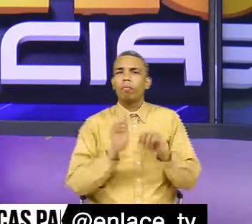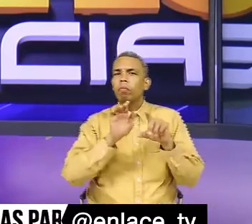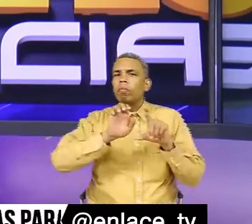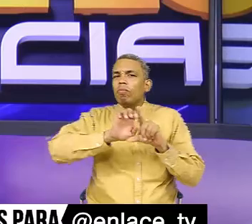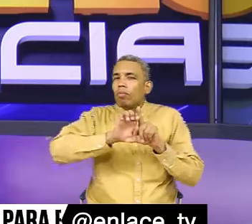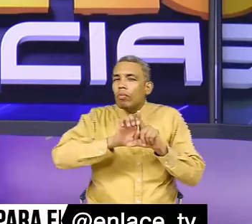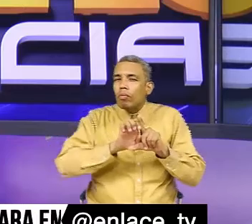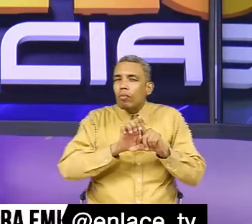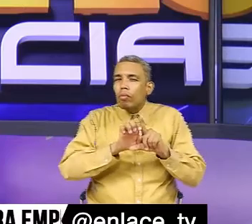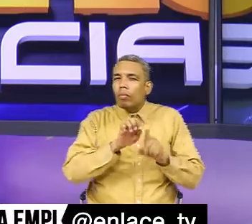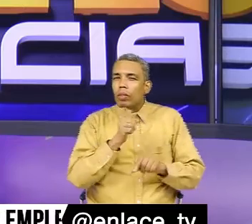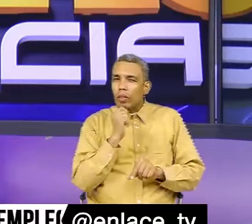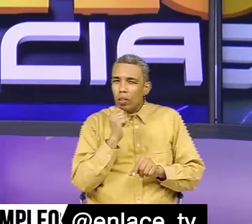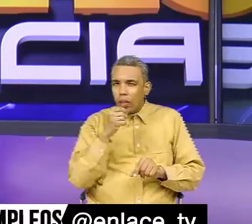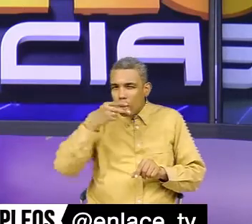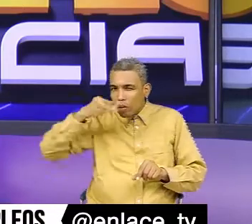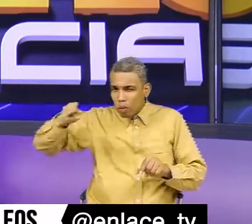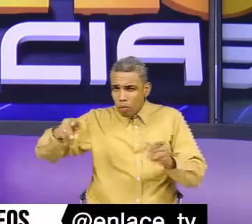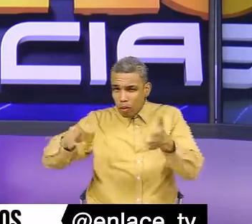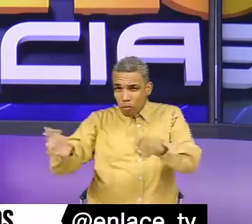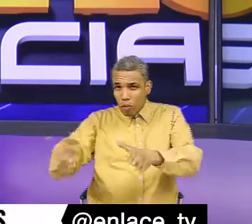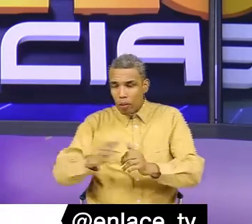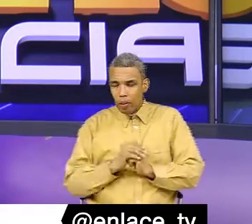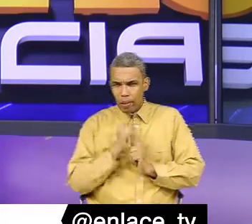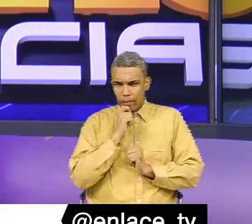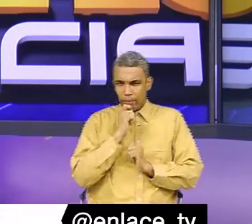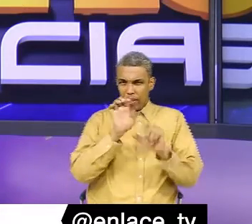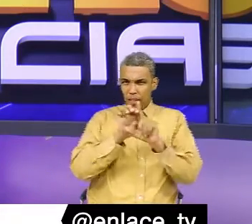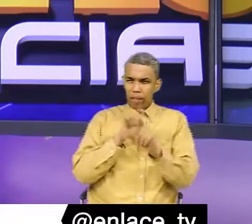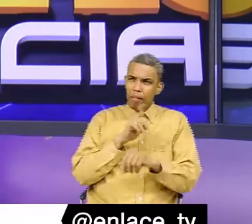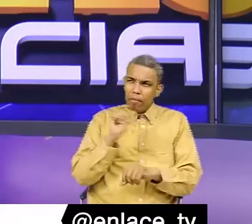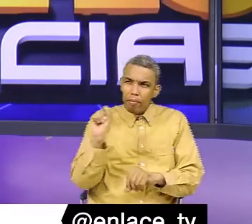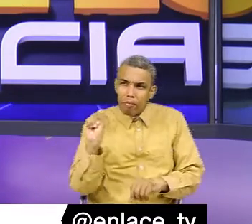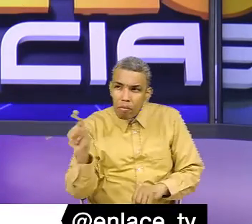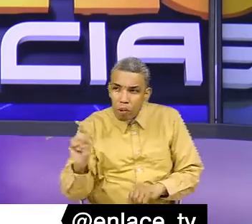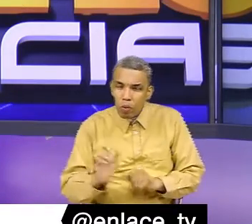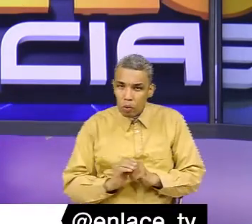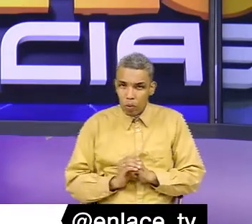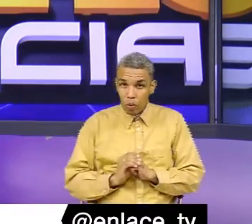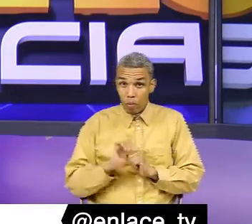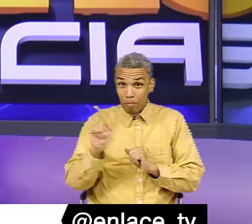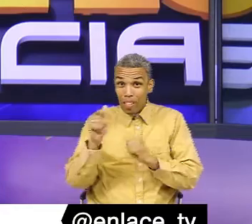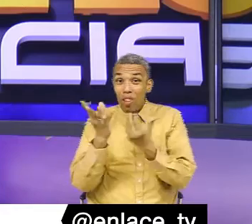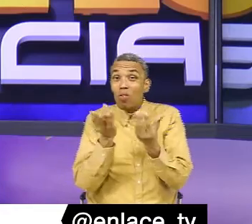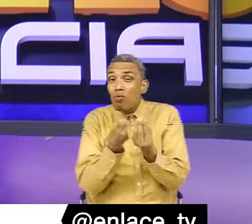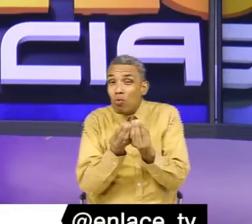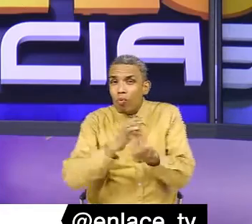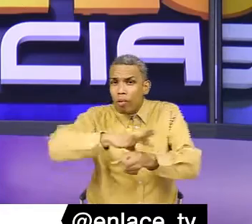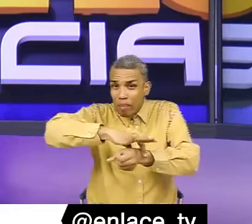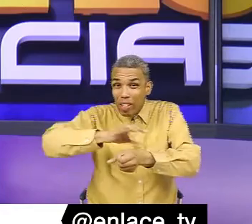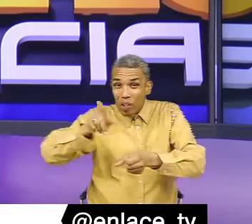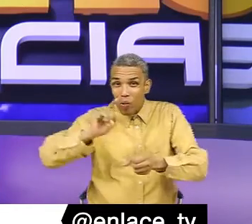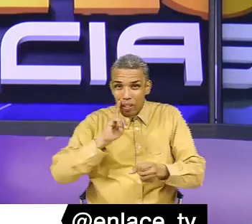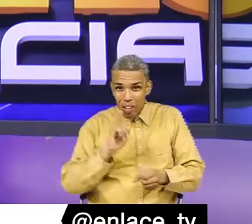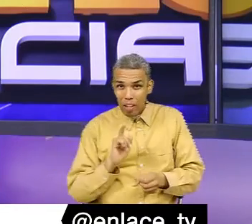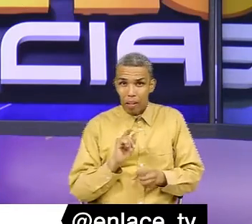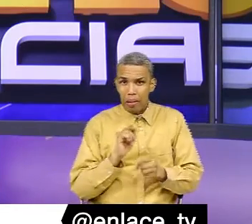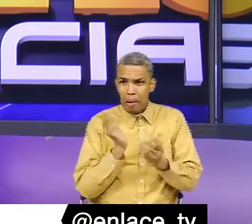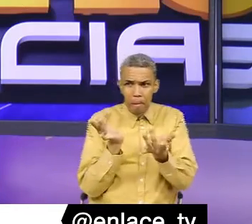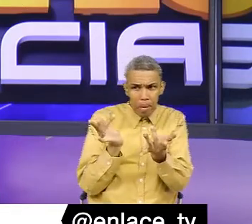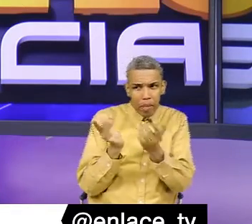un pronunciamiento por parte de la Clínica Magdalena, toda vez que se requiere de un estudio especializado sobre la situación presentada. Continuaremos